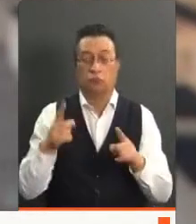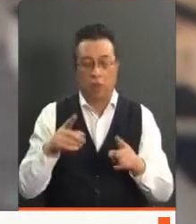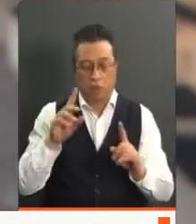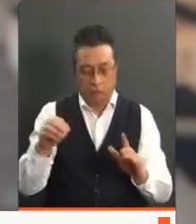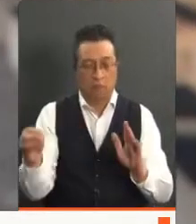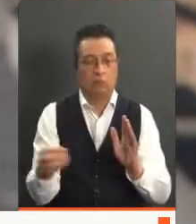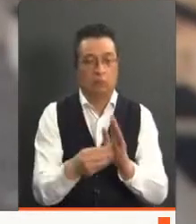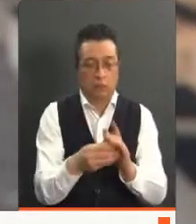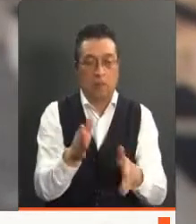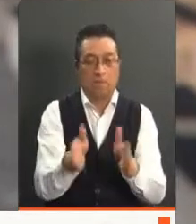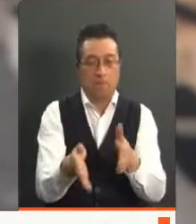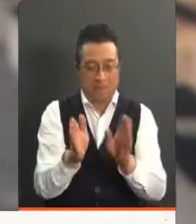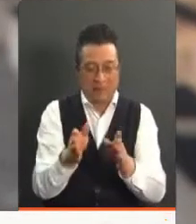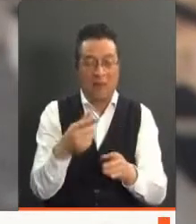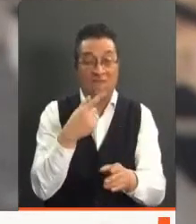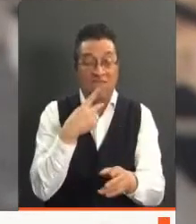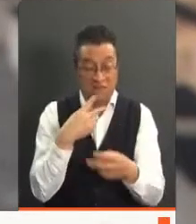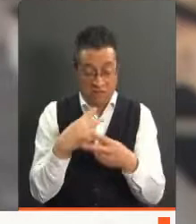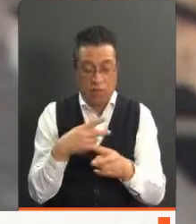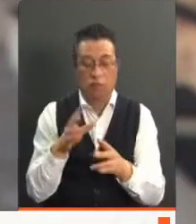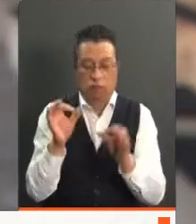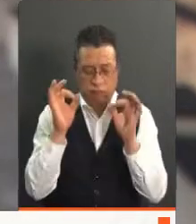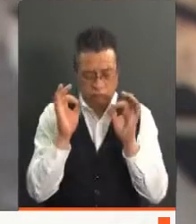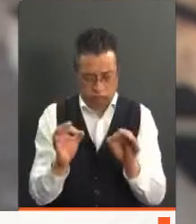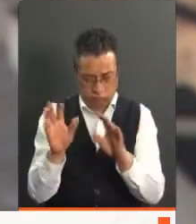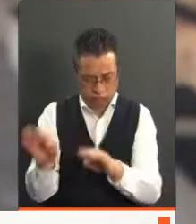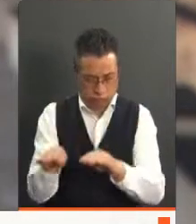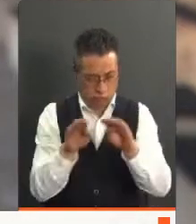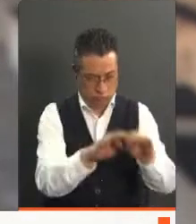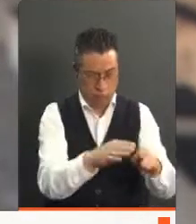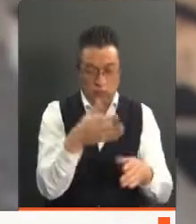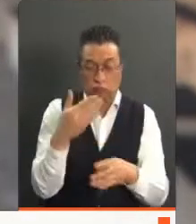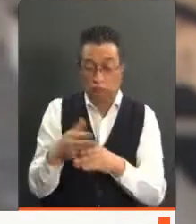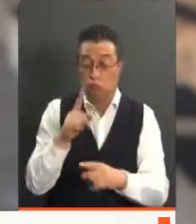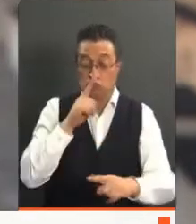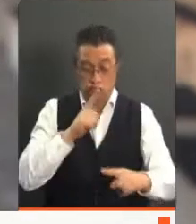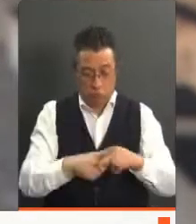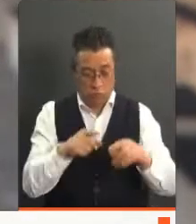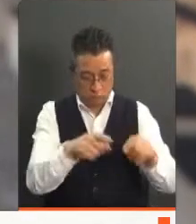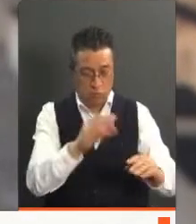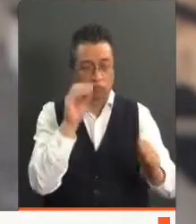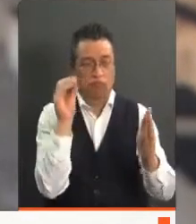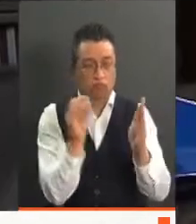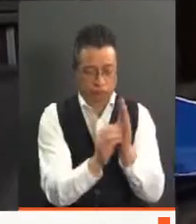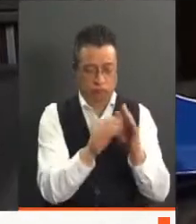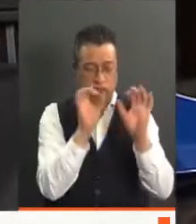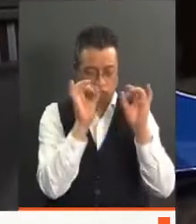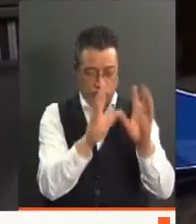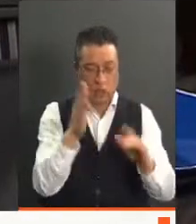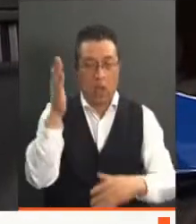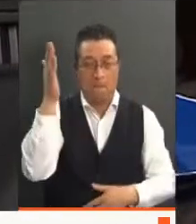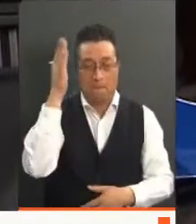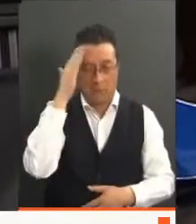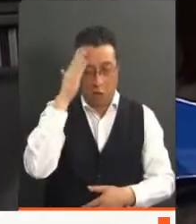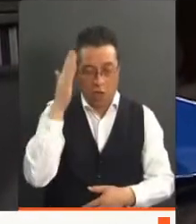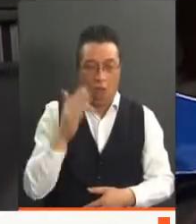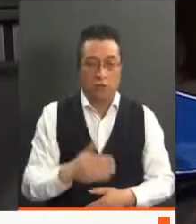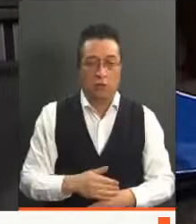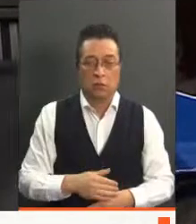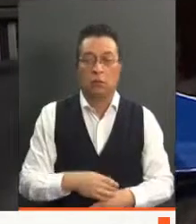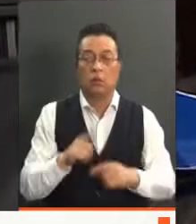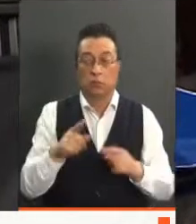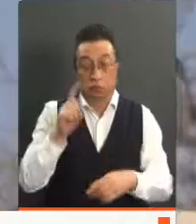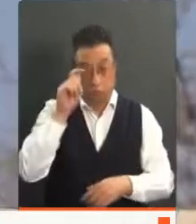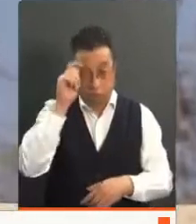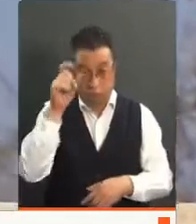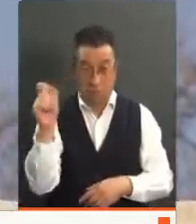personas en situación de calle, y vamos a asegurarnos de que sus restos y sus nombres permanezcan en este lugar de memoria. Una iniciativa pionera en el